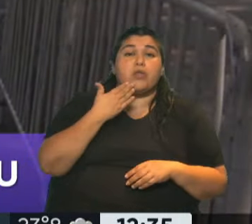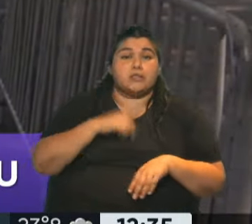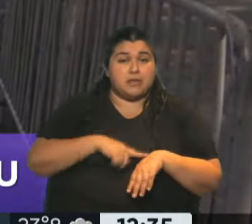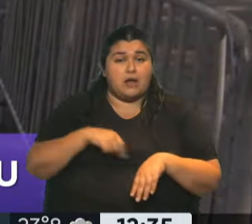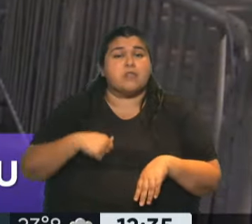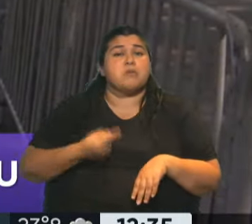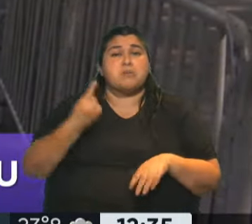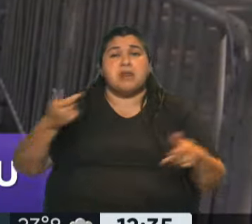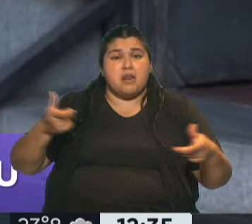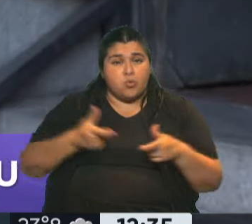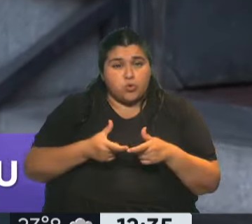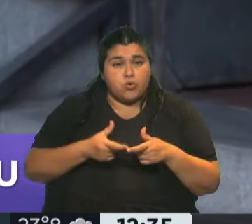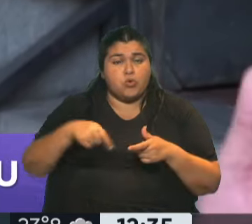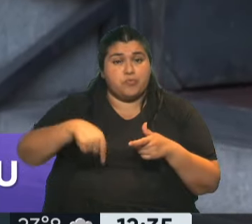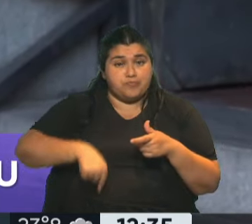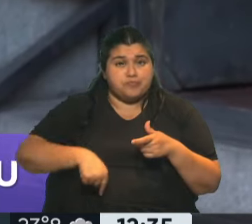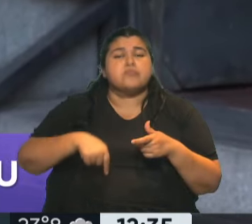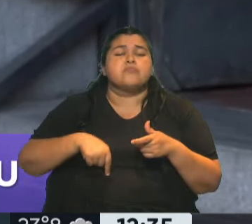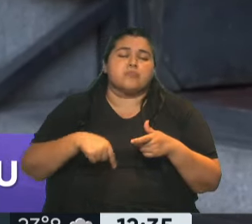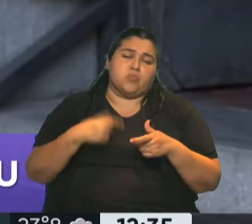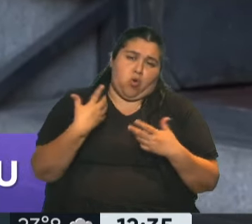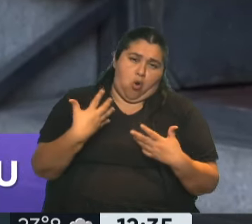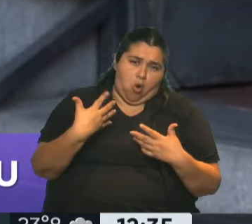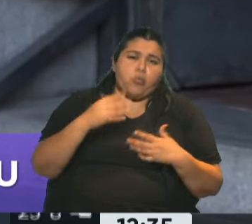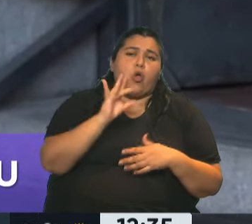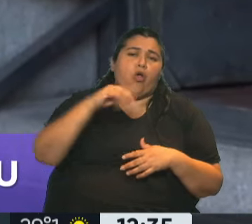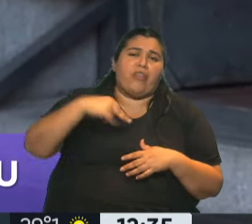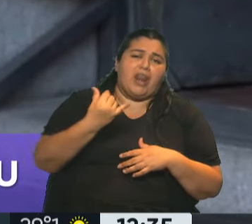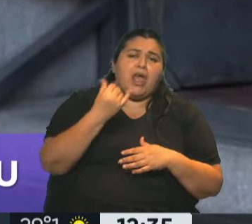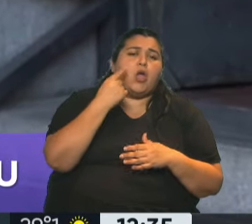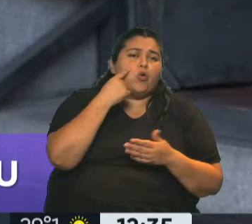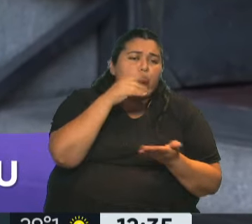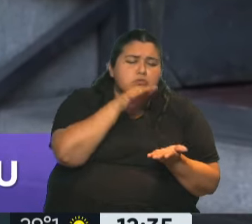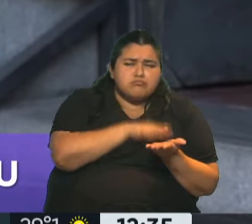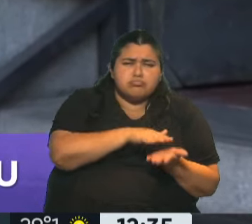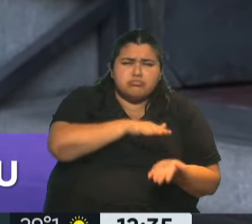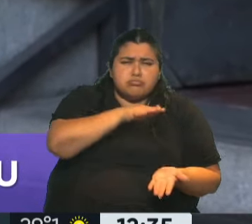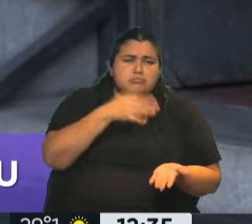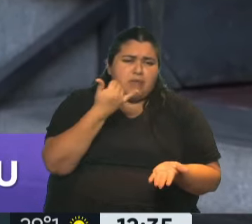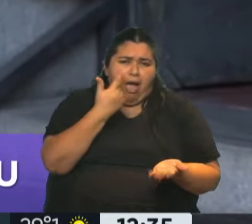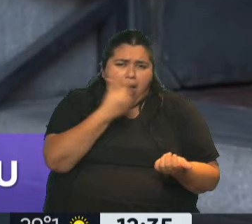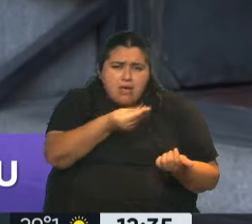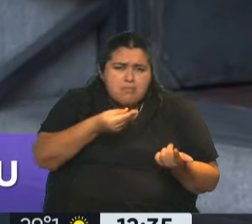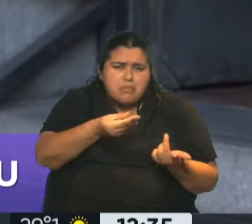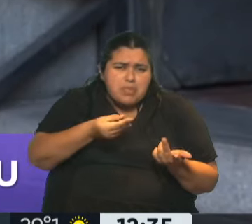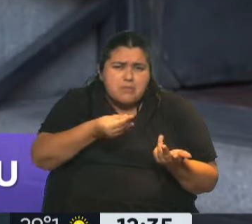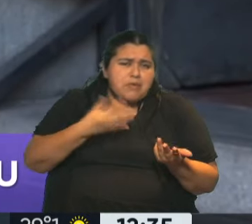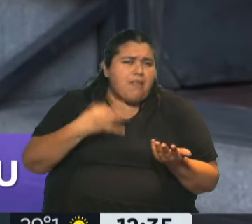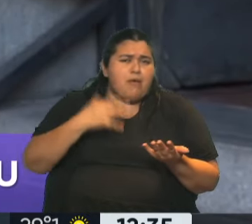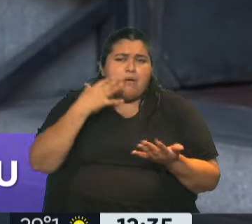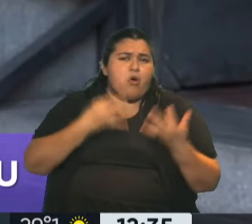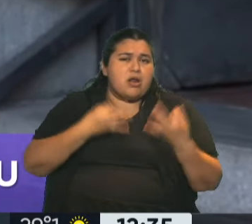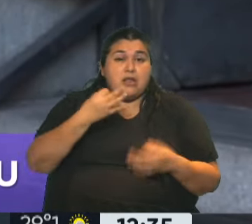ser la primera reunión obviamente tenemos una pila de dnu para analizar por supuesto hay mucha expectativa en el último dnu que es el que ha generado tanta